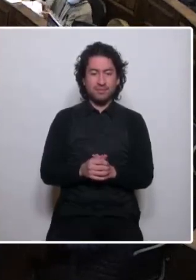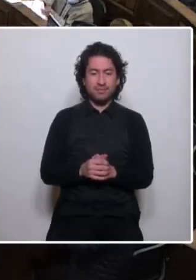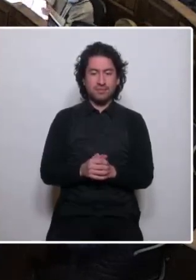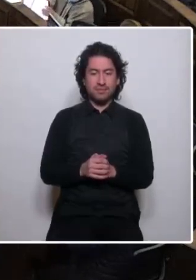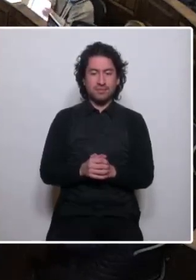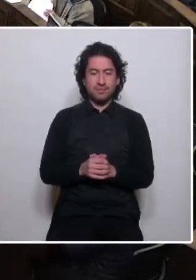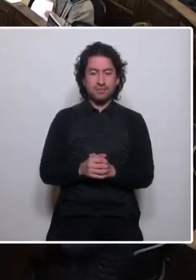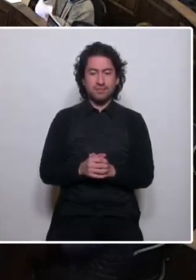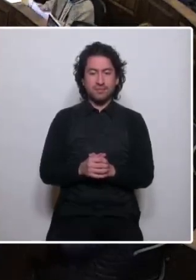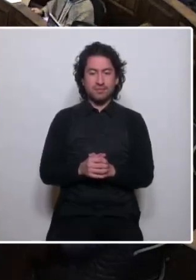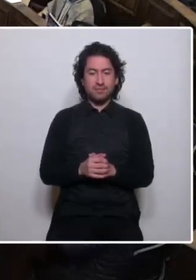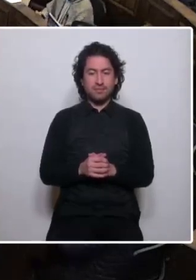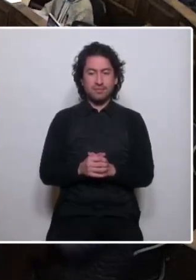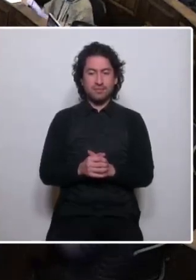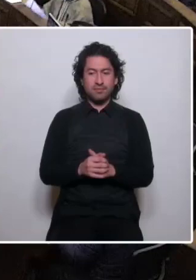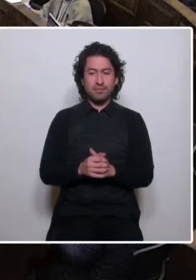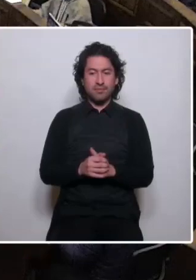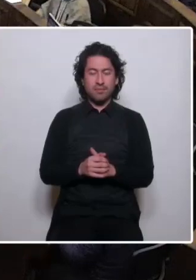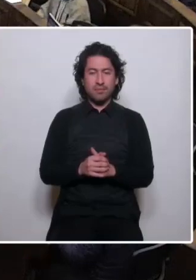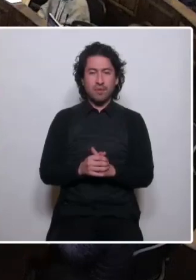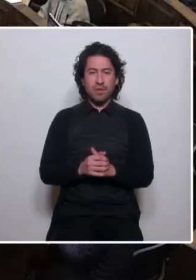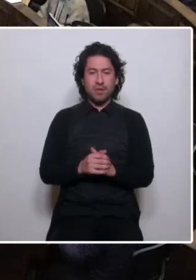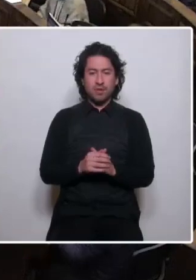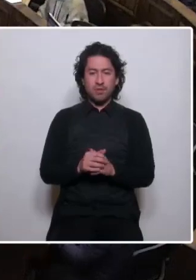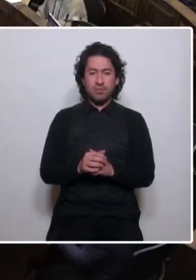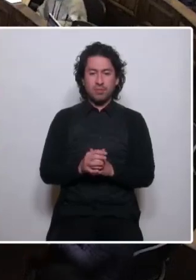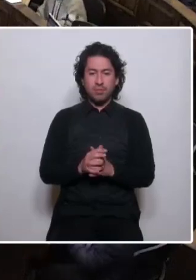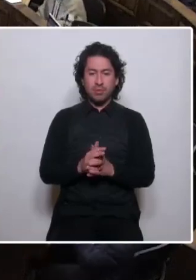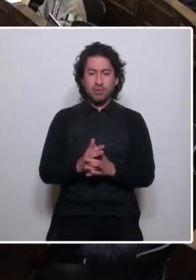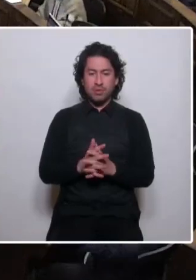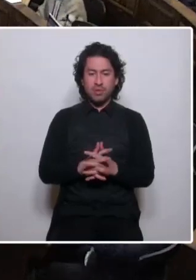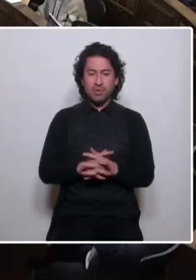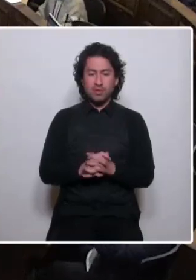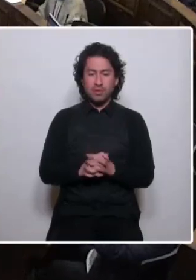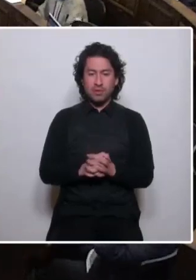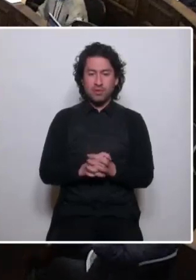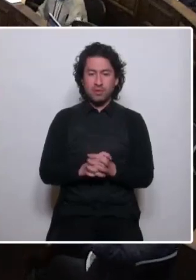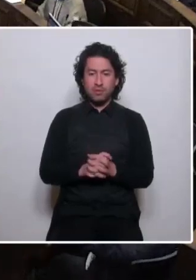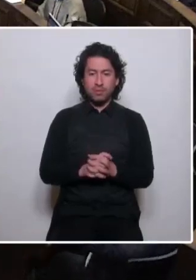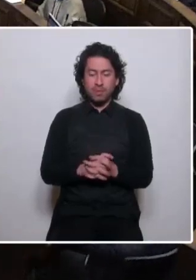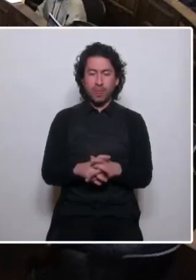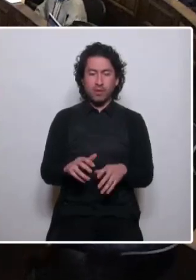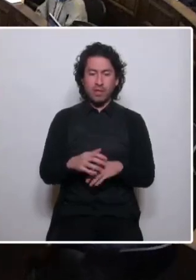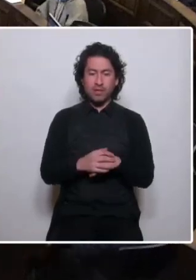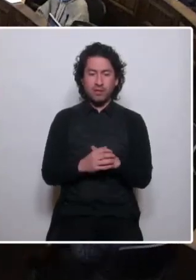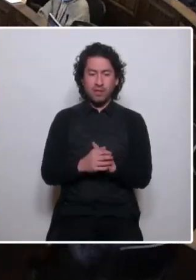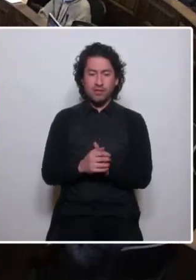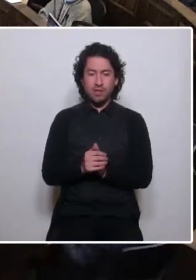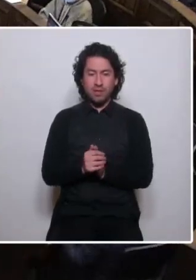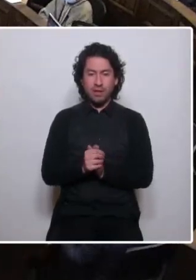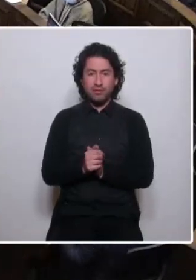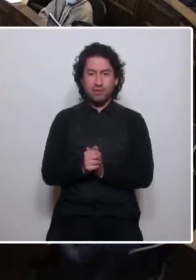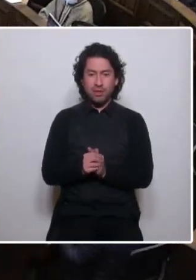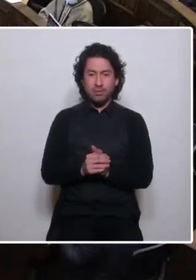Hay que iniciar y finalizar porque la sala le llegó la minuta para votar. Iniciar y finalizar. ¿Iniciar? Y finalizar, sí.